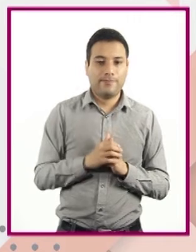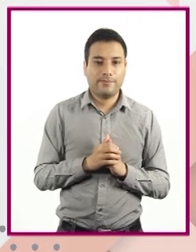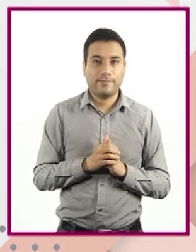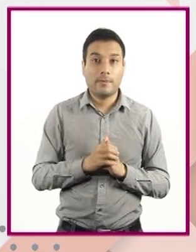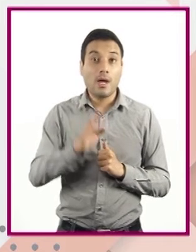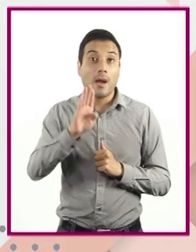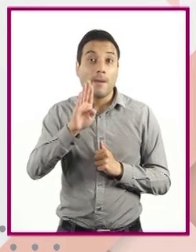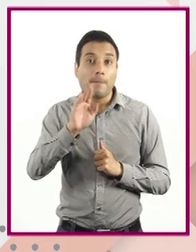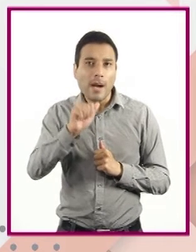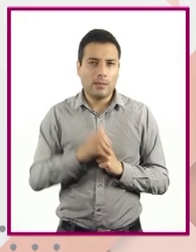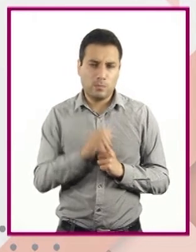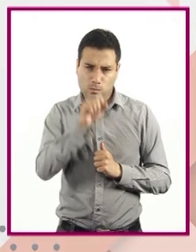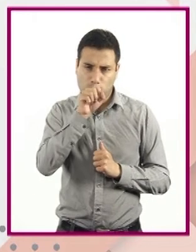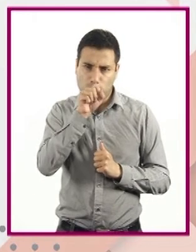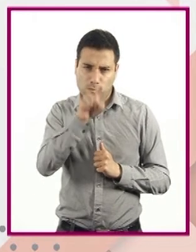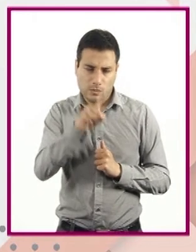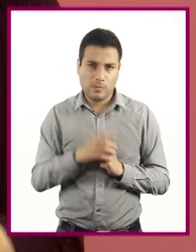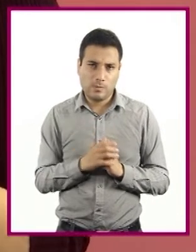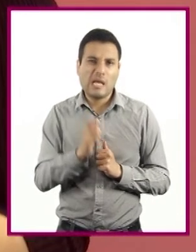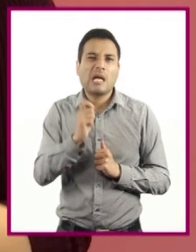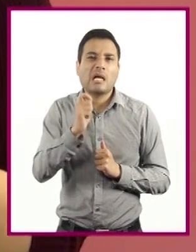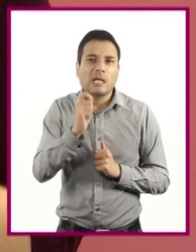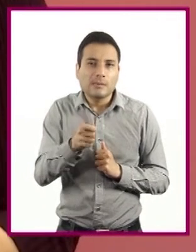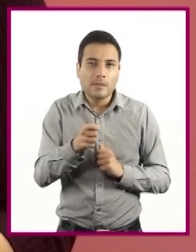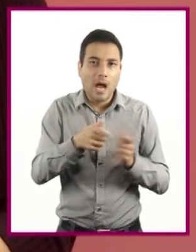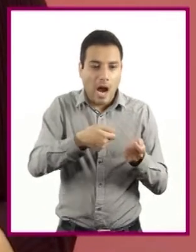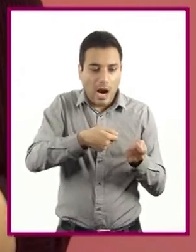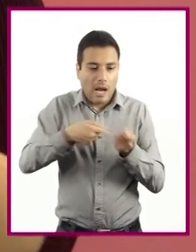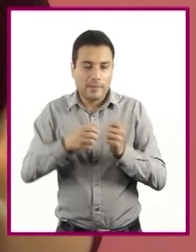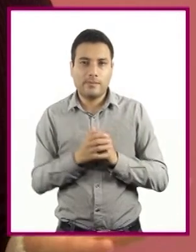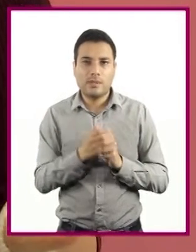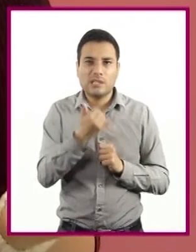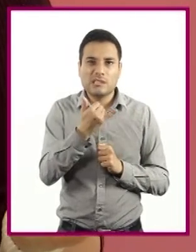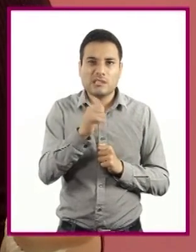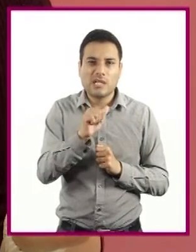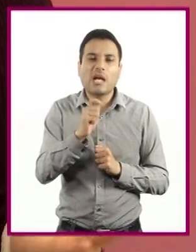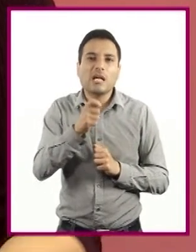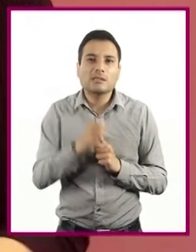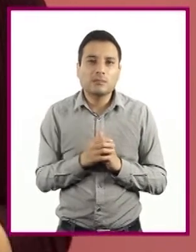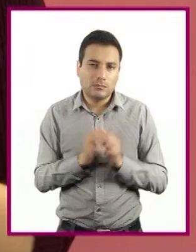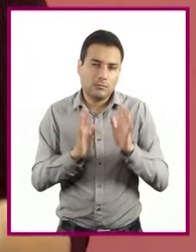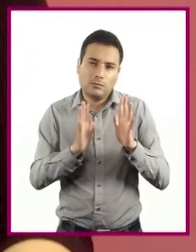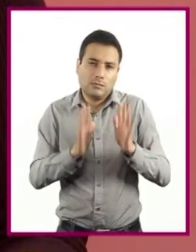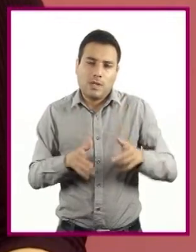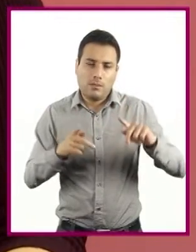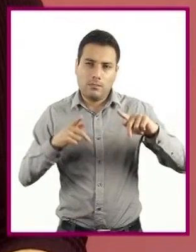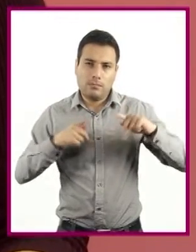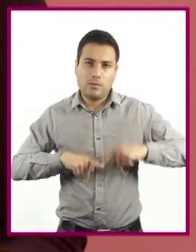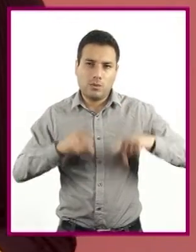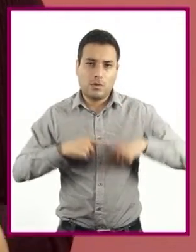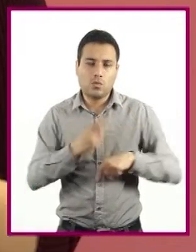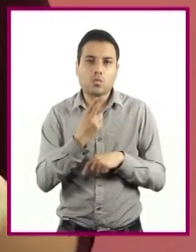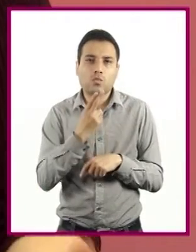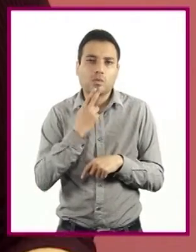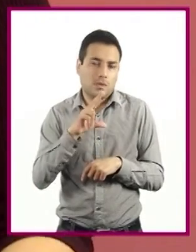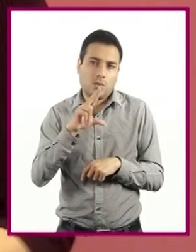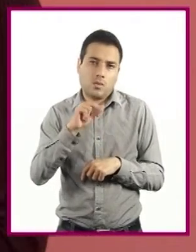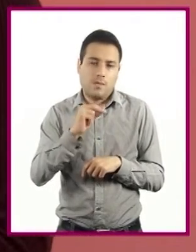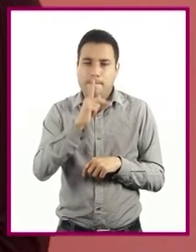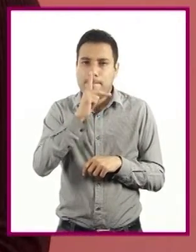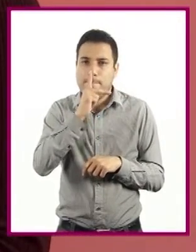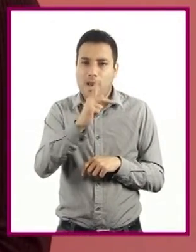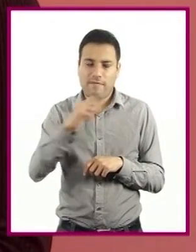son sinónimos, ambos significan jalar, solo que ya ha caído en desuso, se ha vuelto anticuado